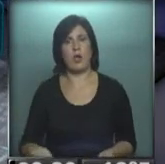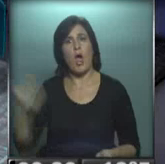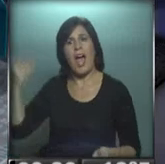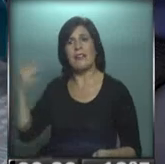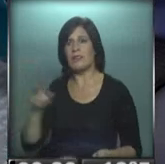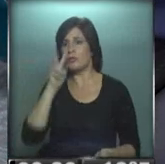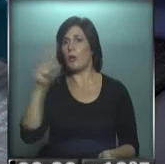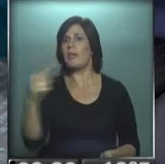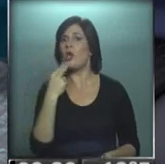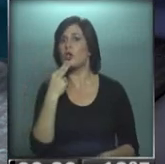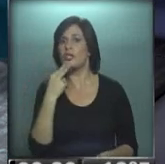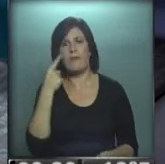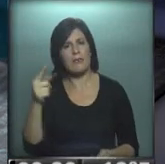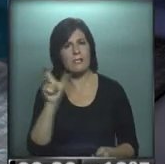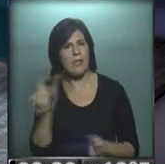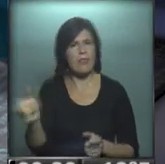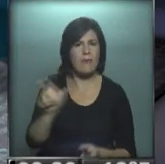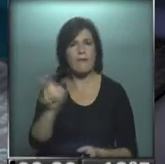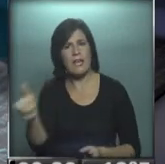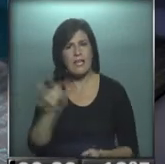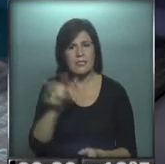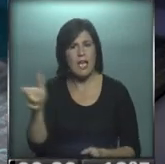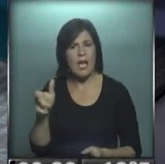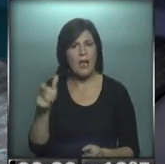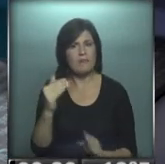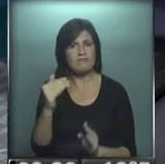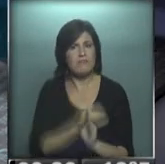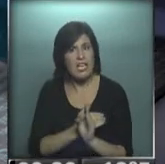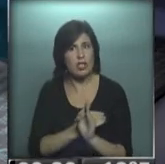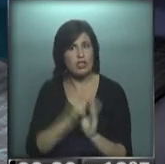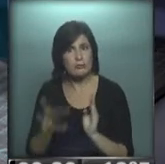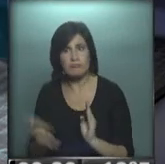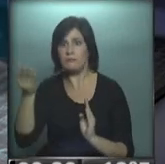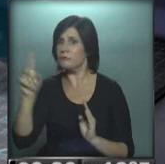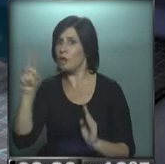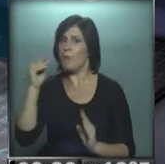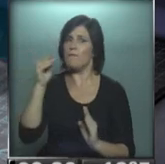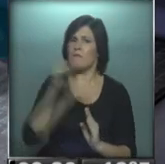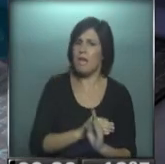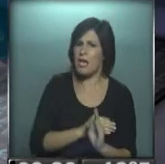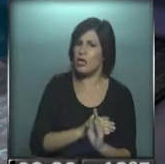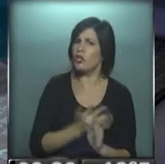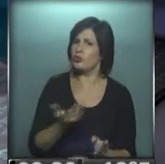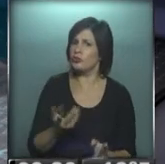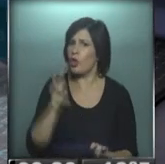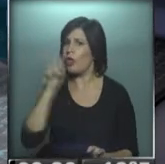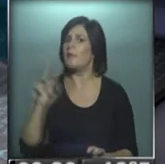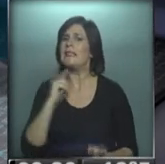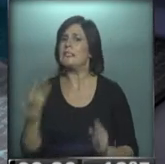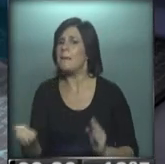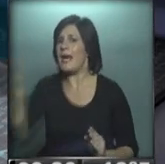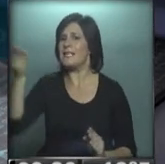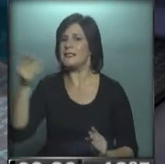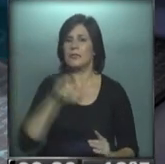2011? Vea usted la diferencia. Es un menos, claro. Es un menos en comparación al 2013. Un menos